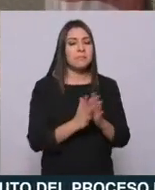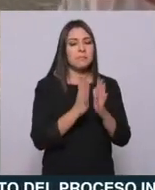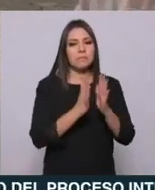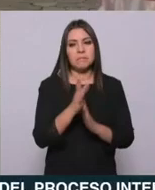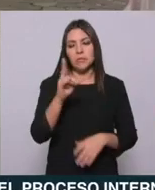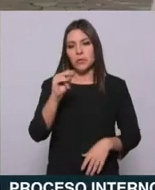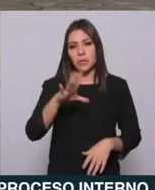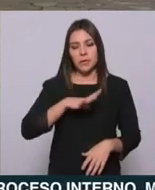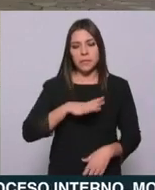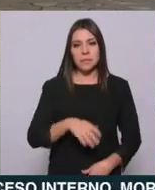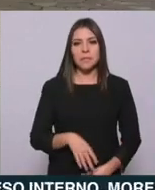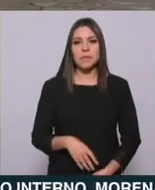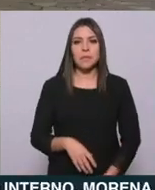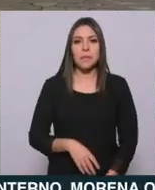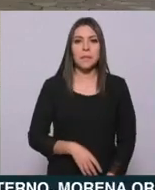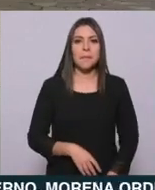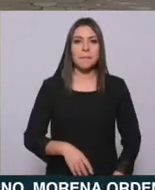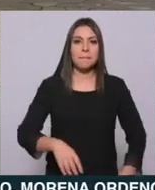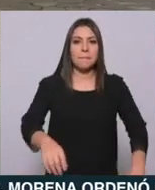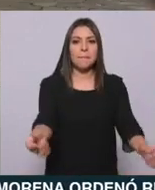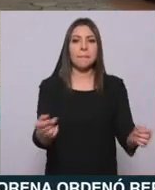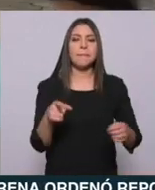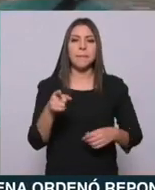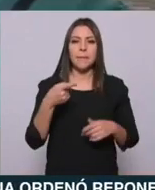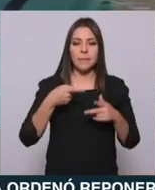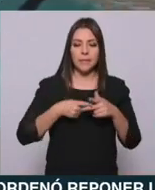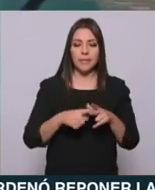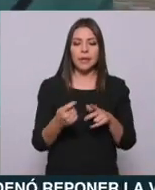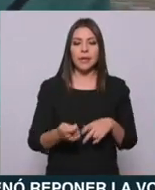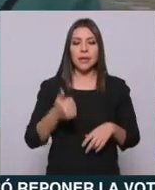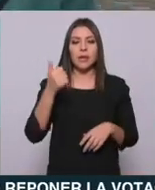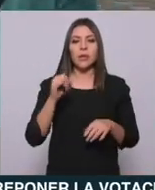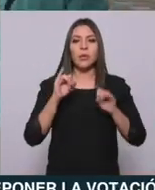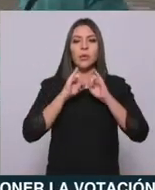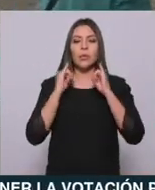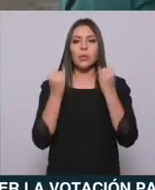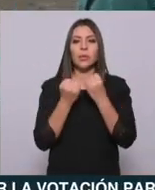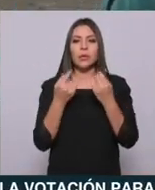iniciamos con juntas de residentes.